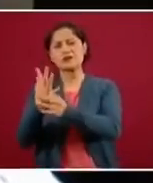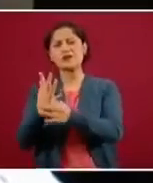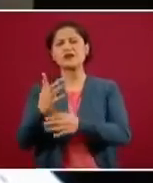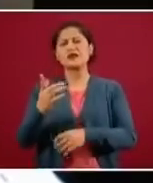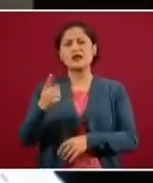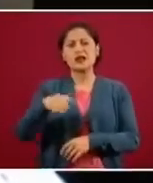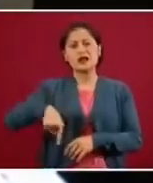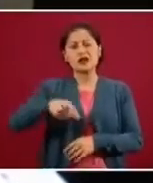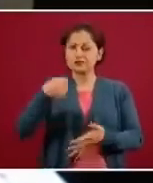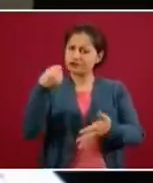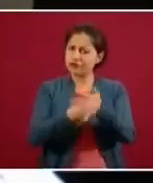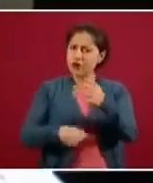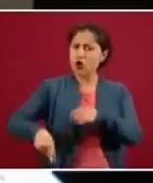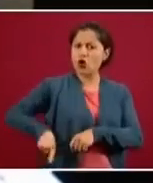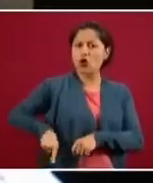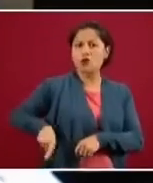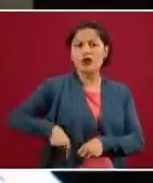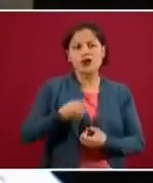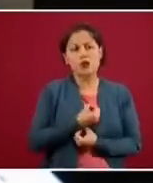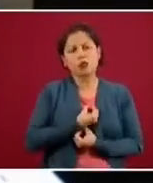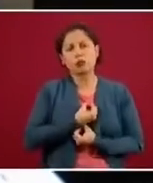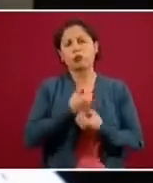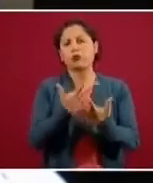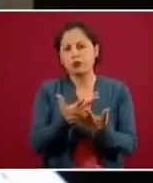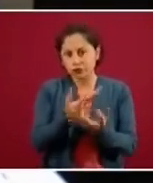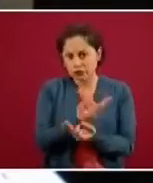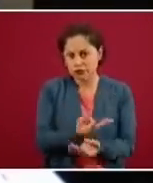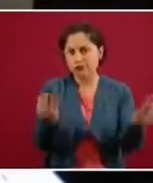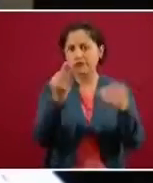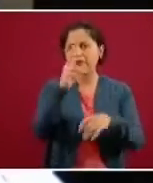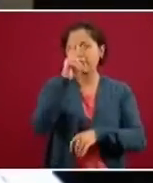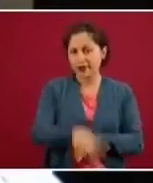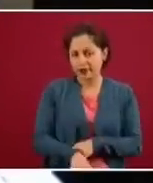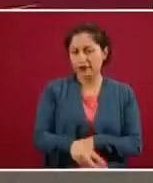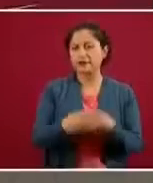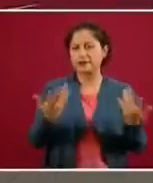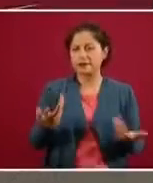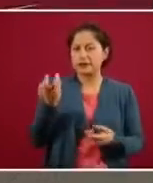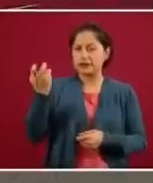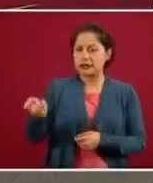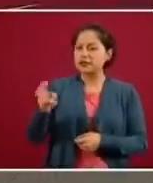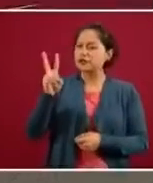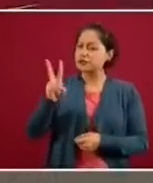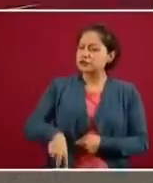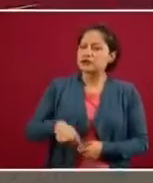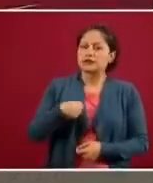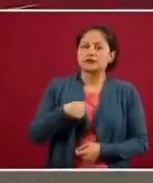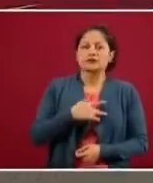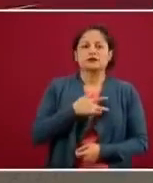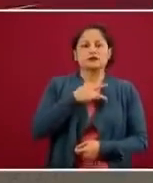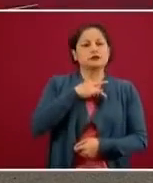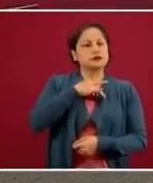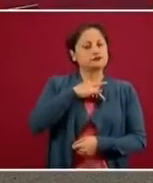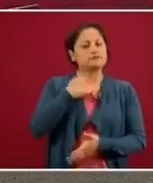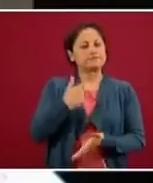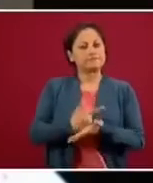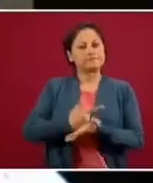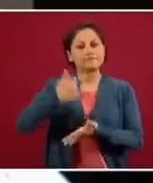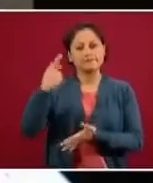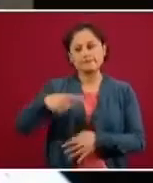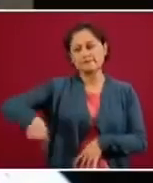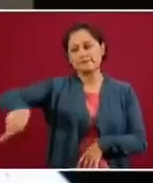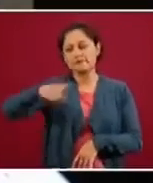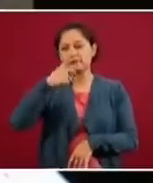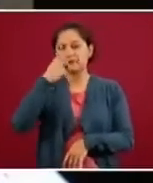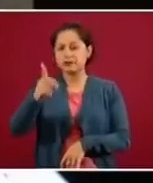me parece muy grave, muy delicada, y es algo que se sigue diciendo en las redes sociales. Me gustaría pedirle que volviera a hacer, por favor,